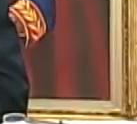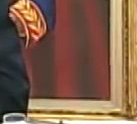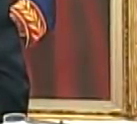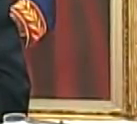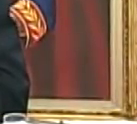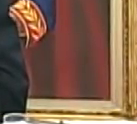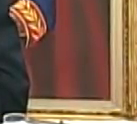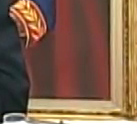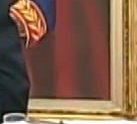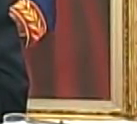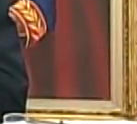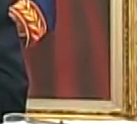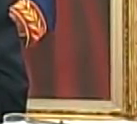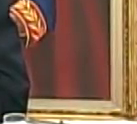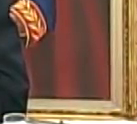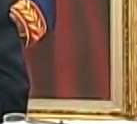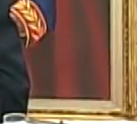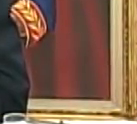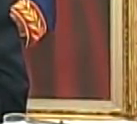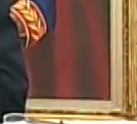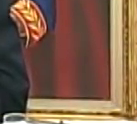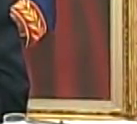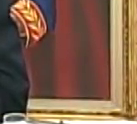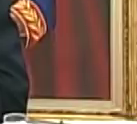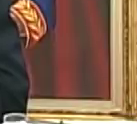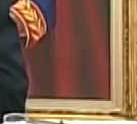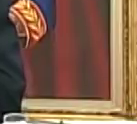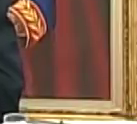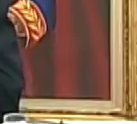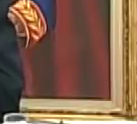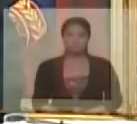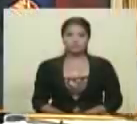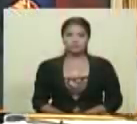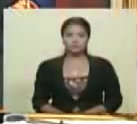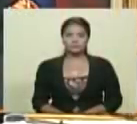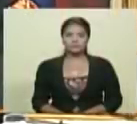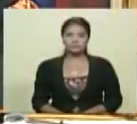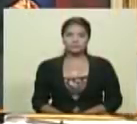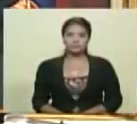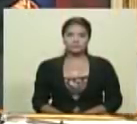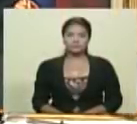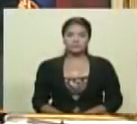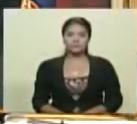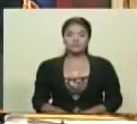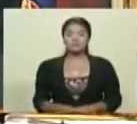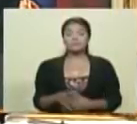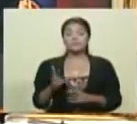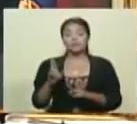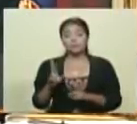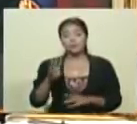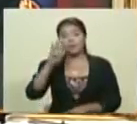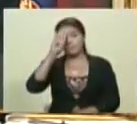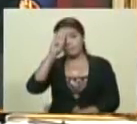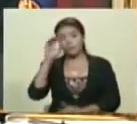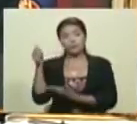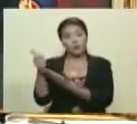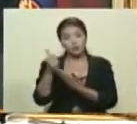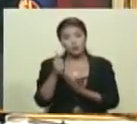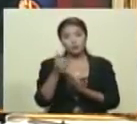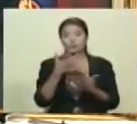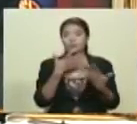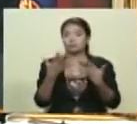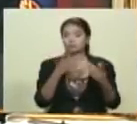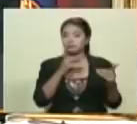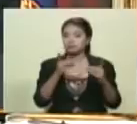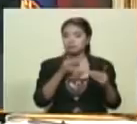Papa. Y aspiro que el Papa Francisco siga ayudándonos para el camino del diálogo, de la paz, del entendimiento, de la defensa